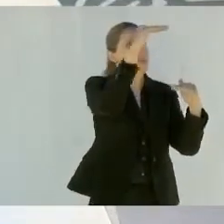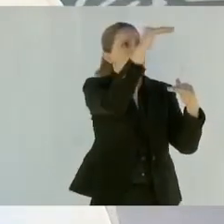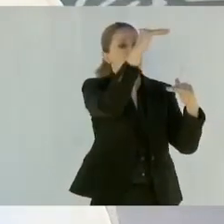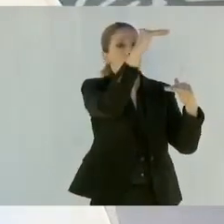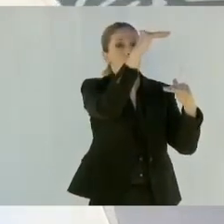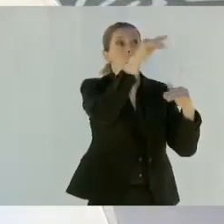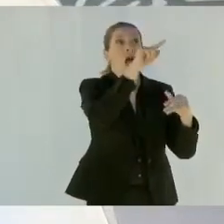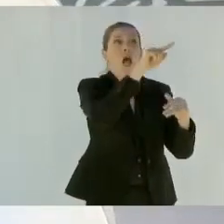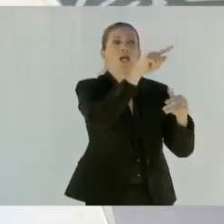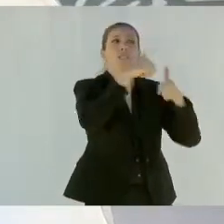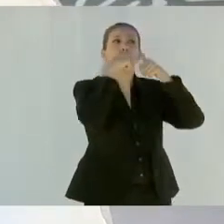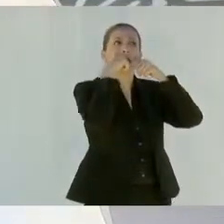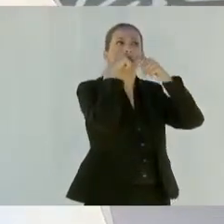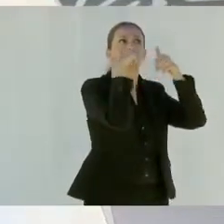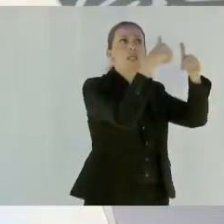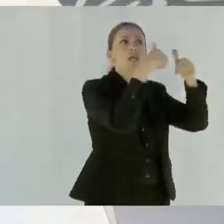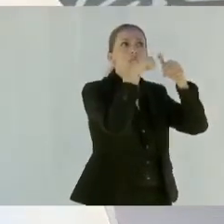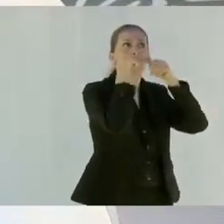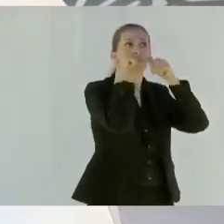rescate.